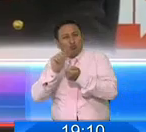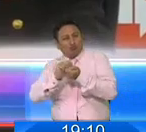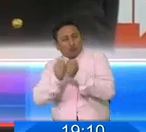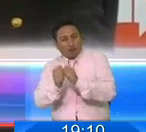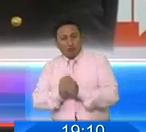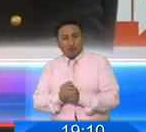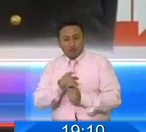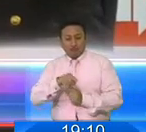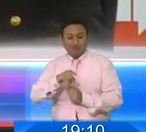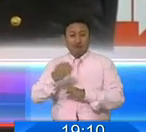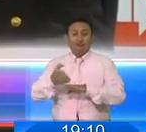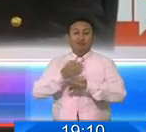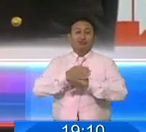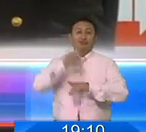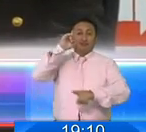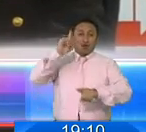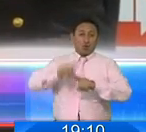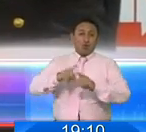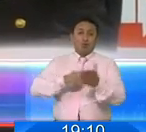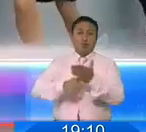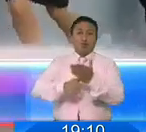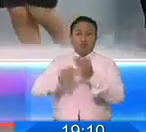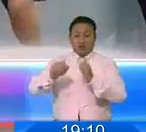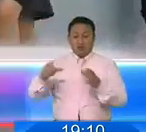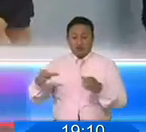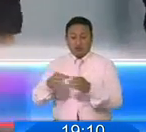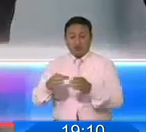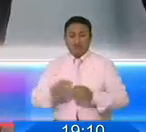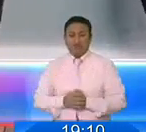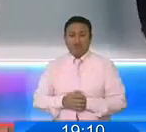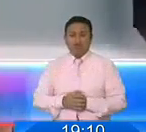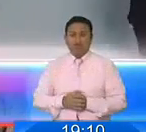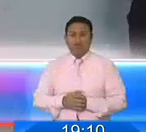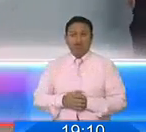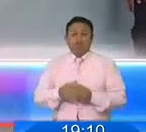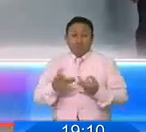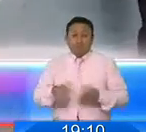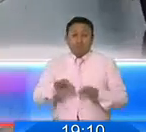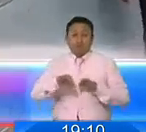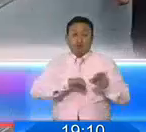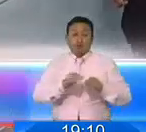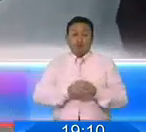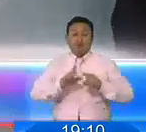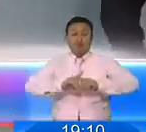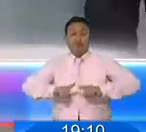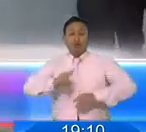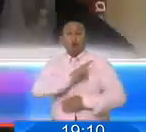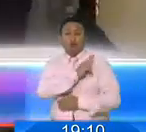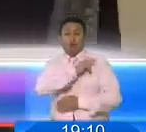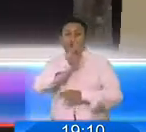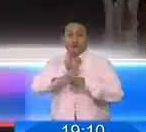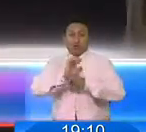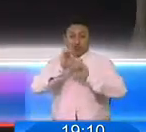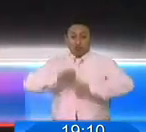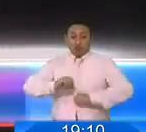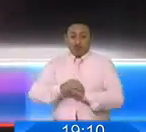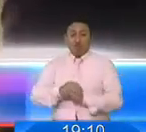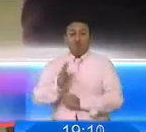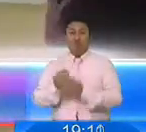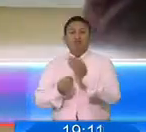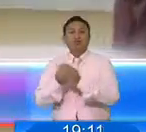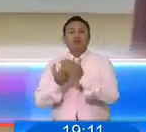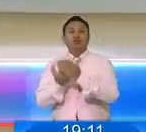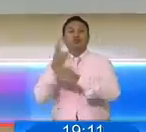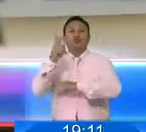relación al acuerdo ministerial manifestó también la importancia de pedir a diferentes universidades del ecuador la creación de una